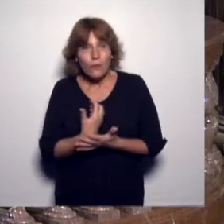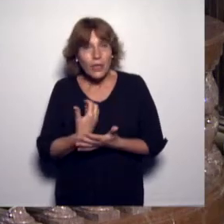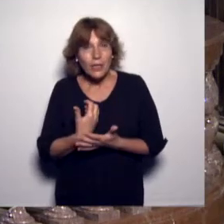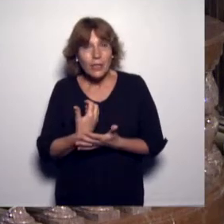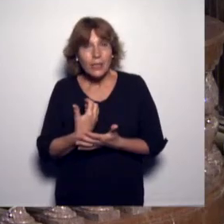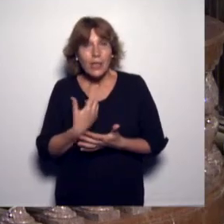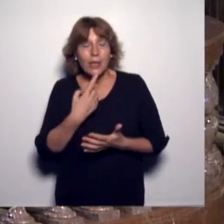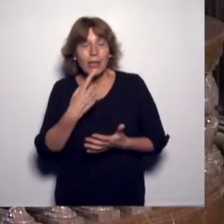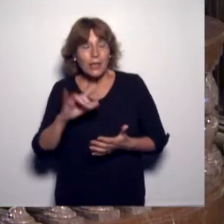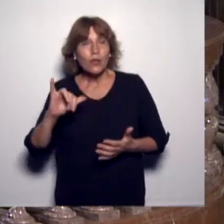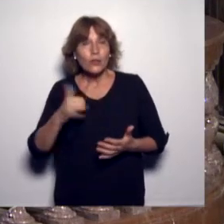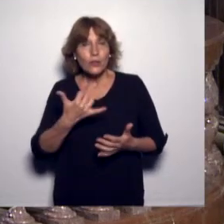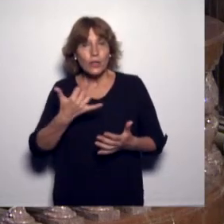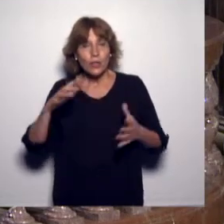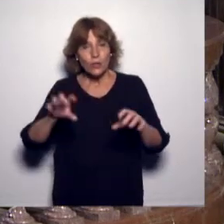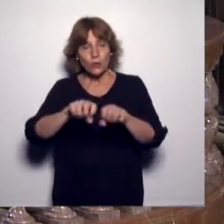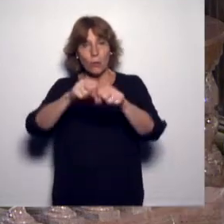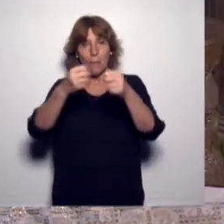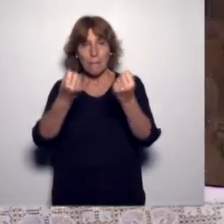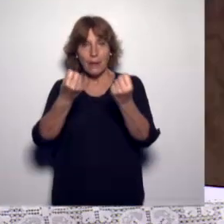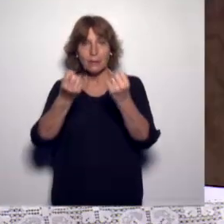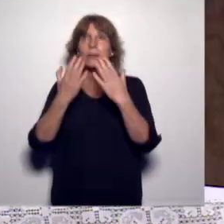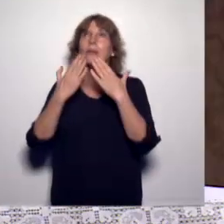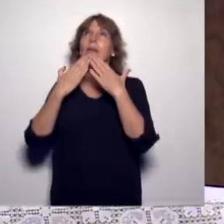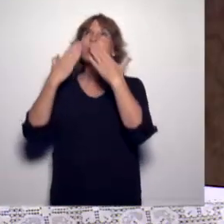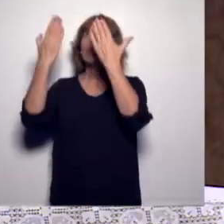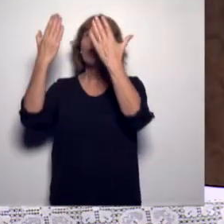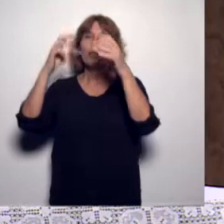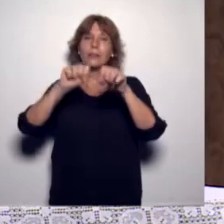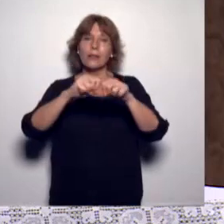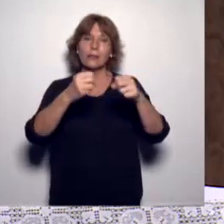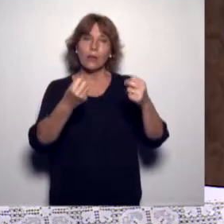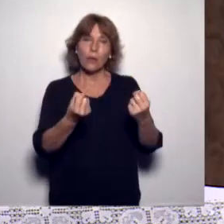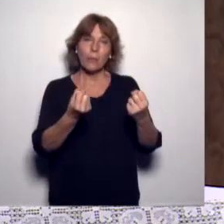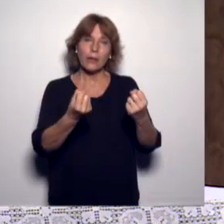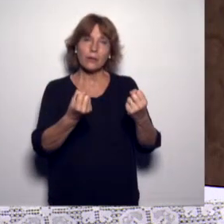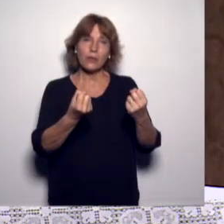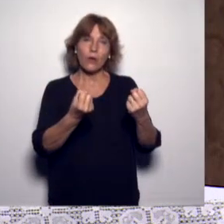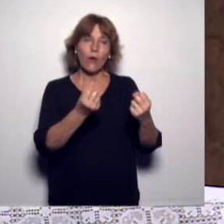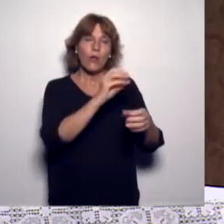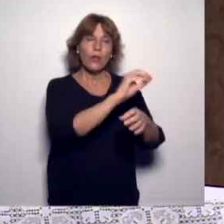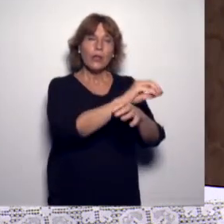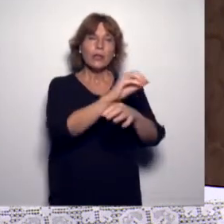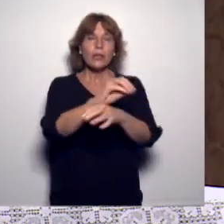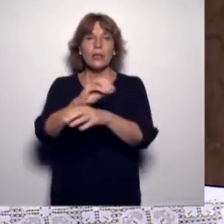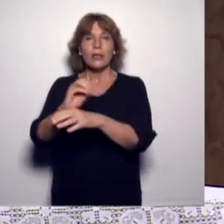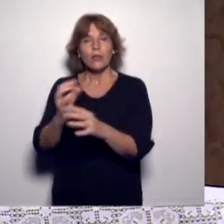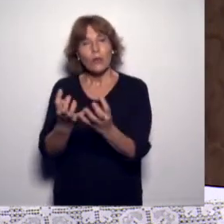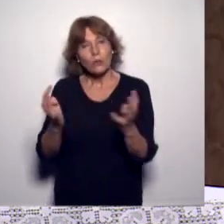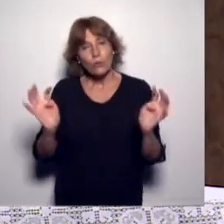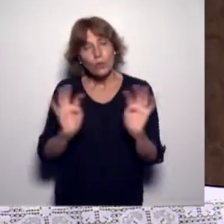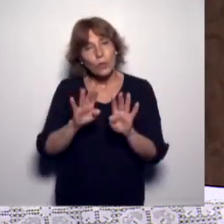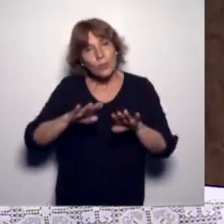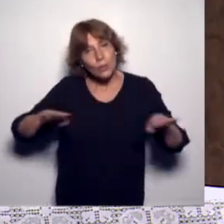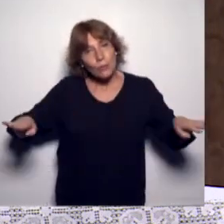voluntariamente aceptada, tomó pan, dándote gracias, lo partió y lo dio a sus discípulos